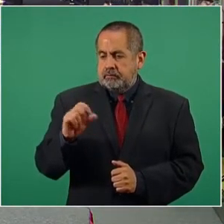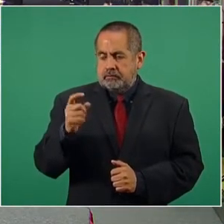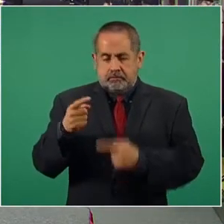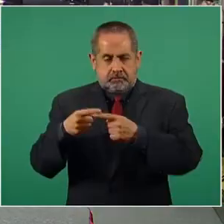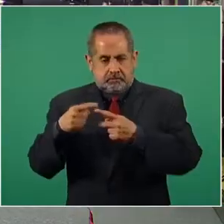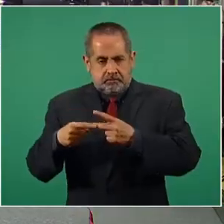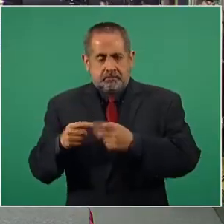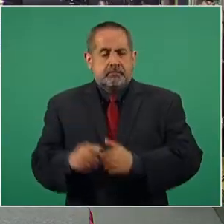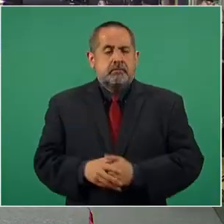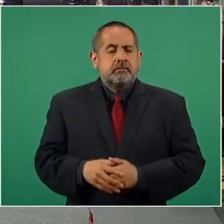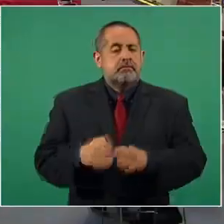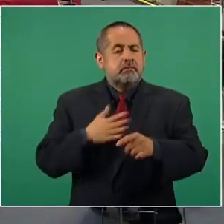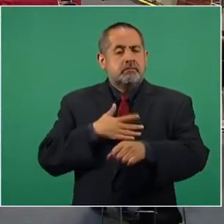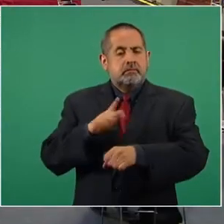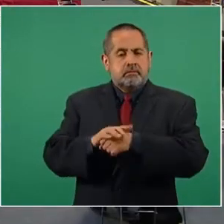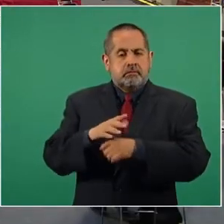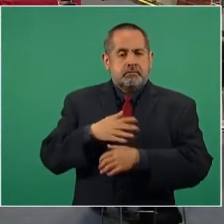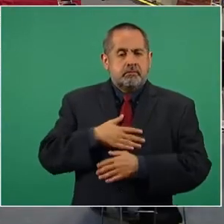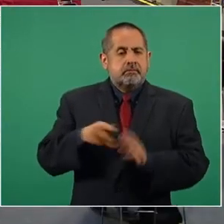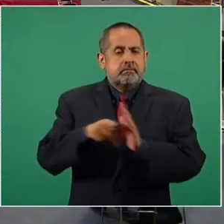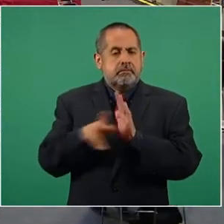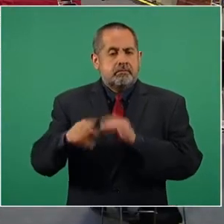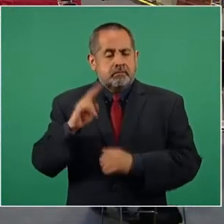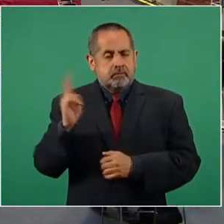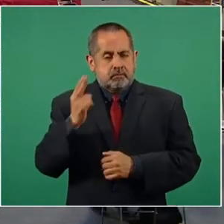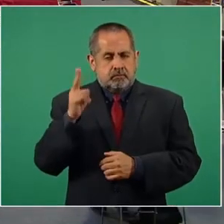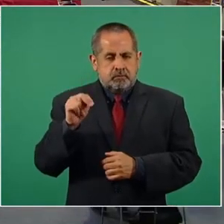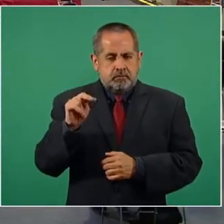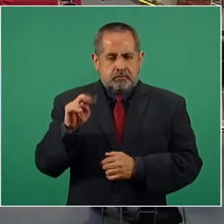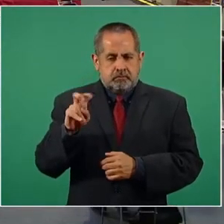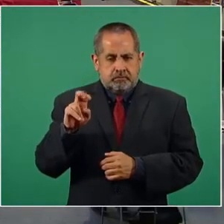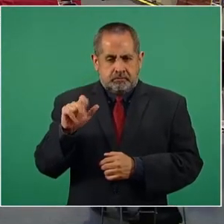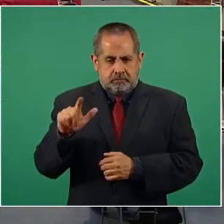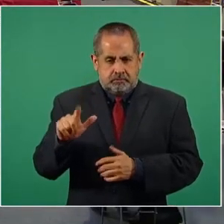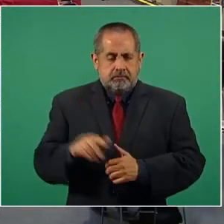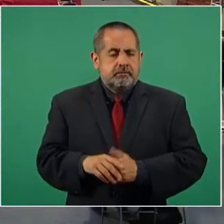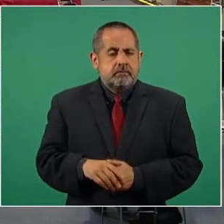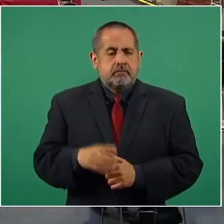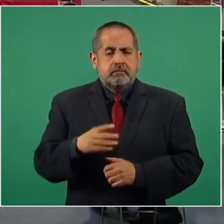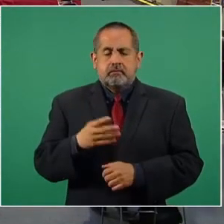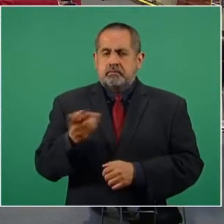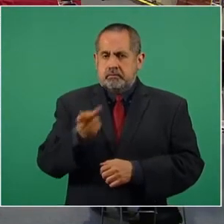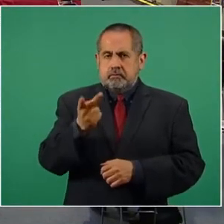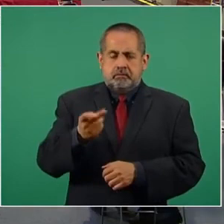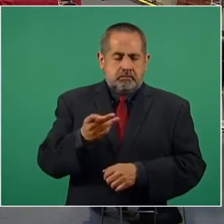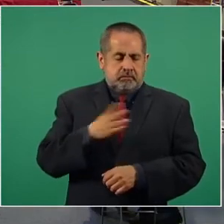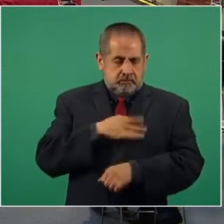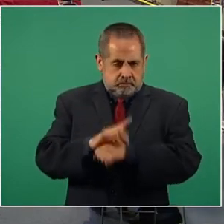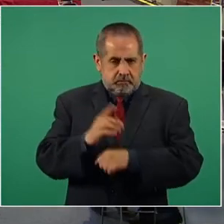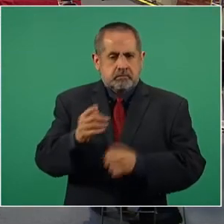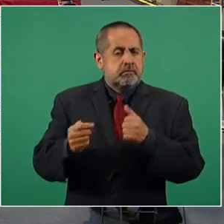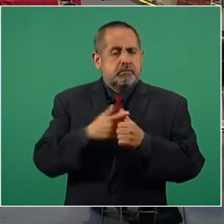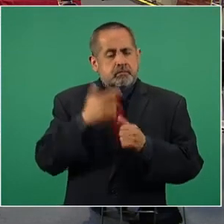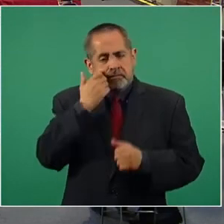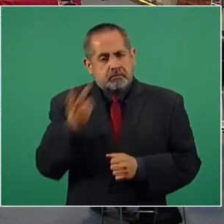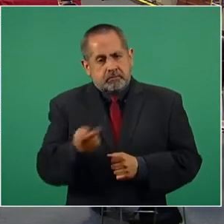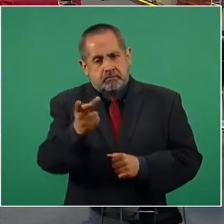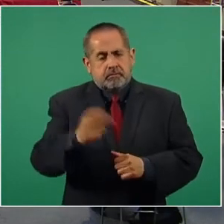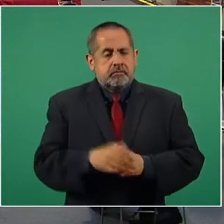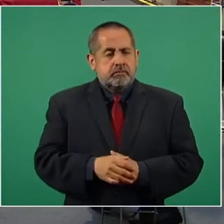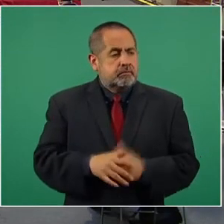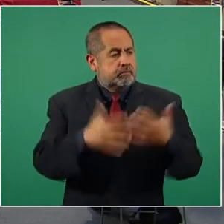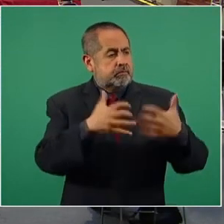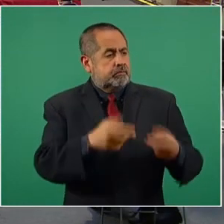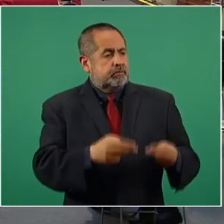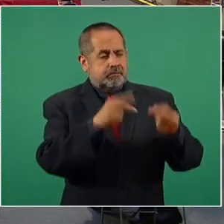Buenos días a todos. Alberto Morales, del periódico El Universal. Presidente, buenos días. Primero, quiero preguntarle, los